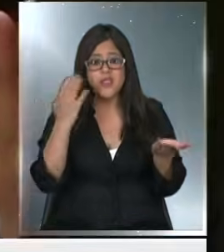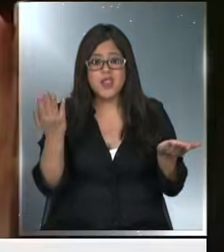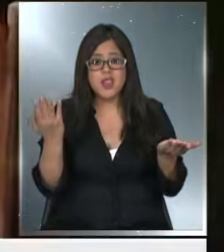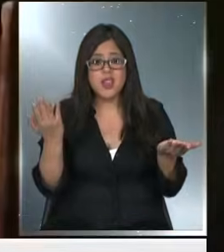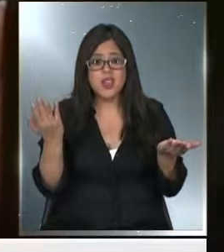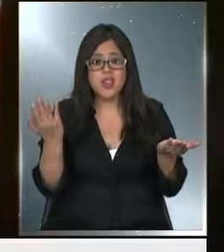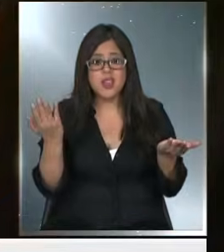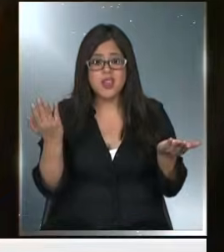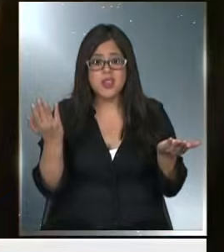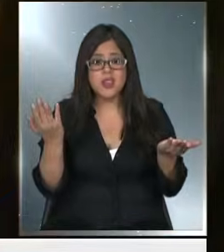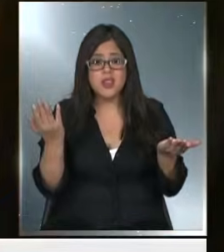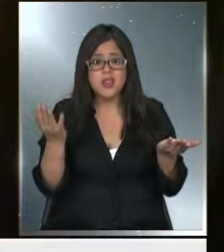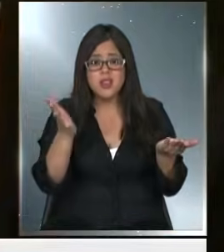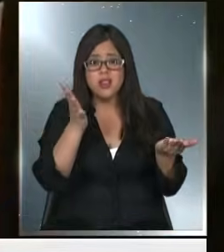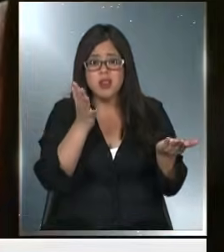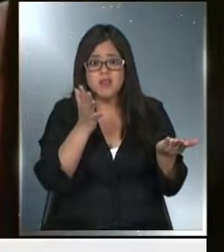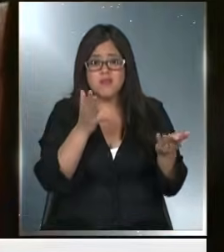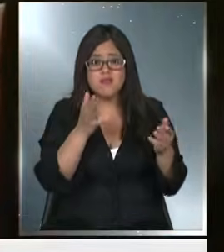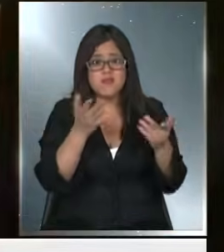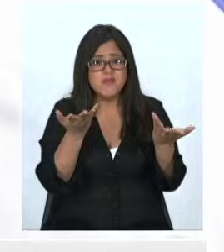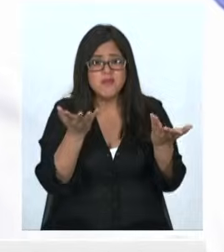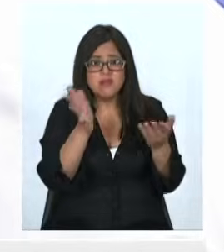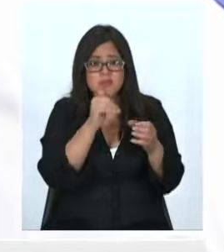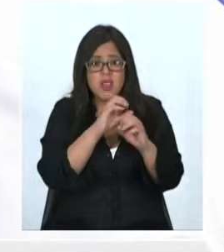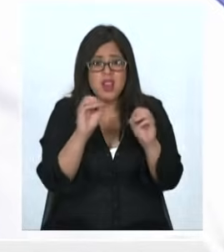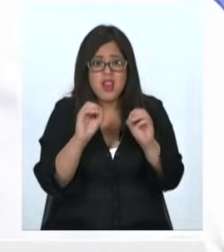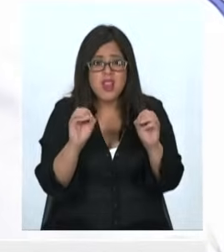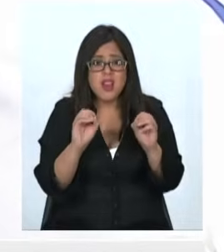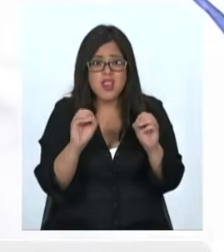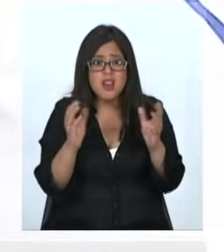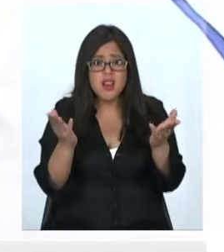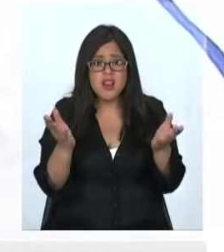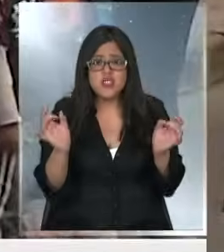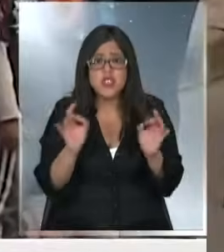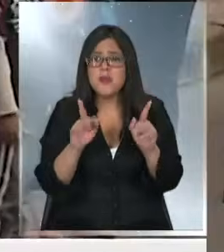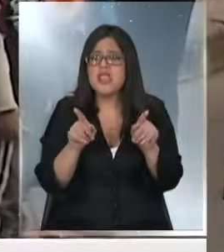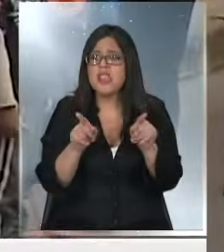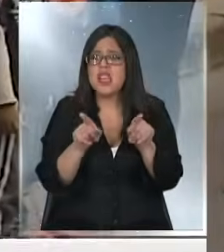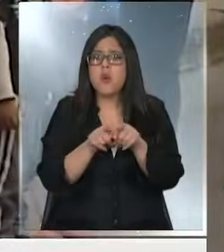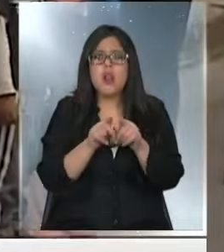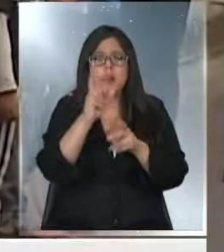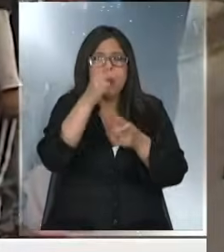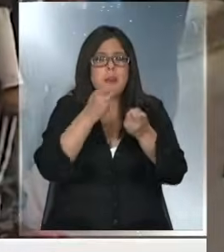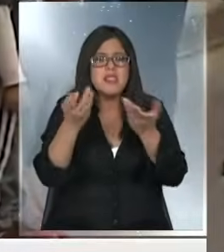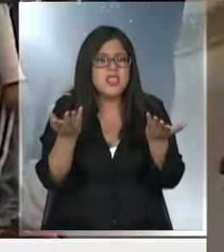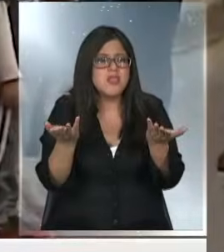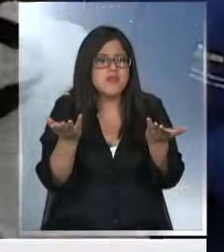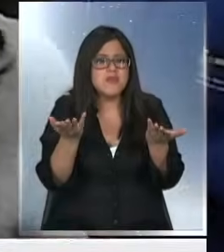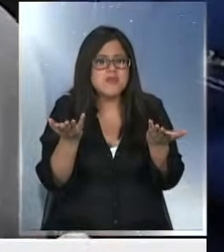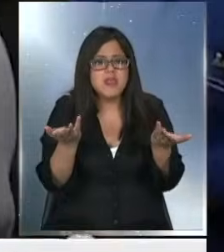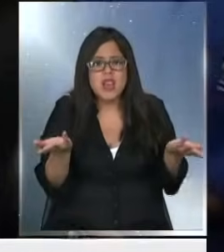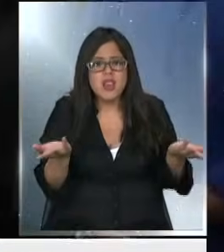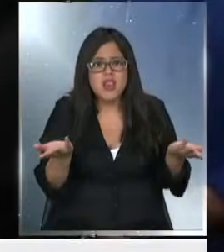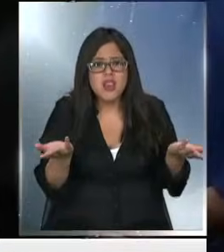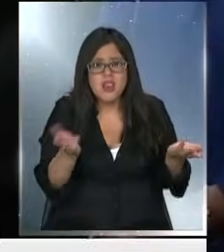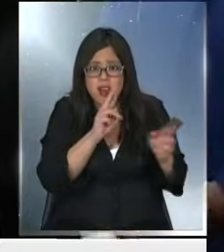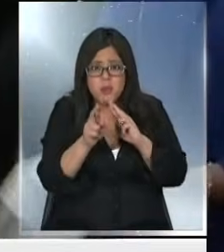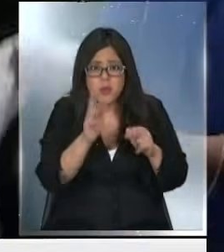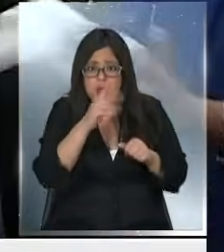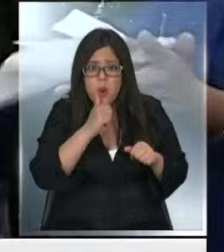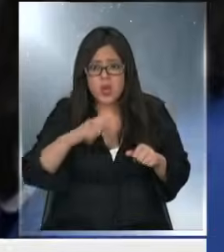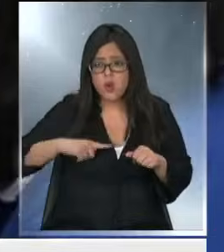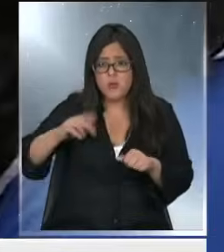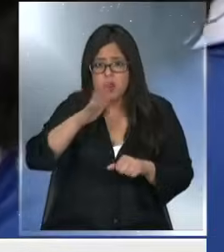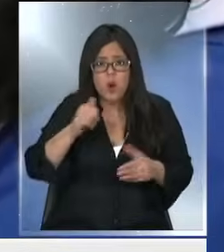y en vez de caer agua cayeron balas. Eso es. Porque si no hay respuesta, no hay culpable, no hay